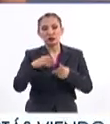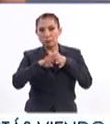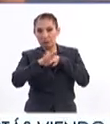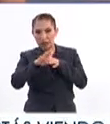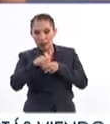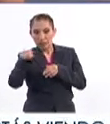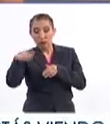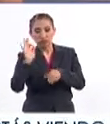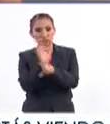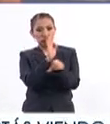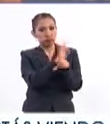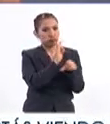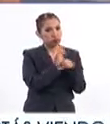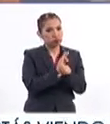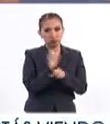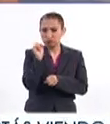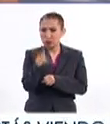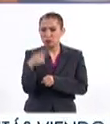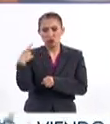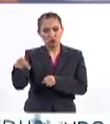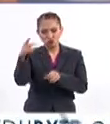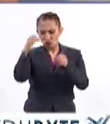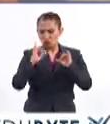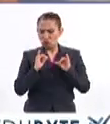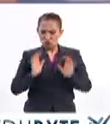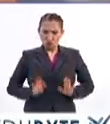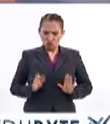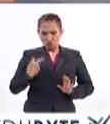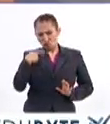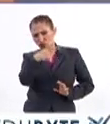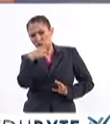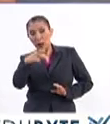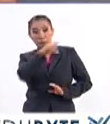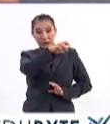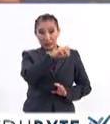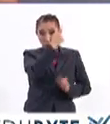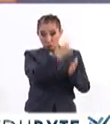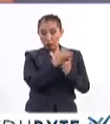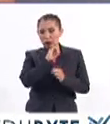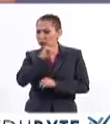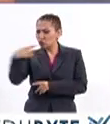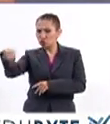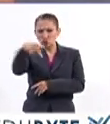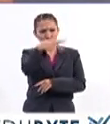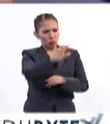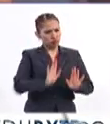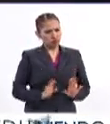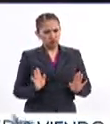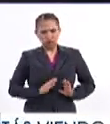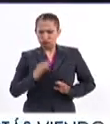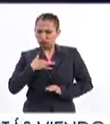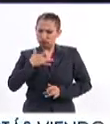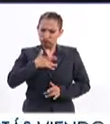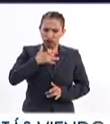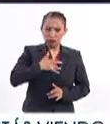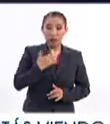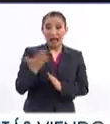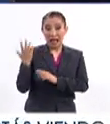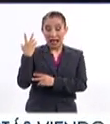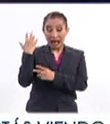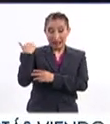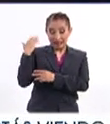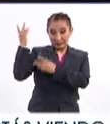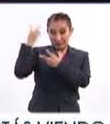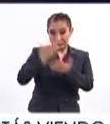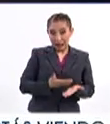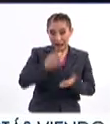migrantes, el fortalecimiento justamente a las identidades, no solo la identidad mixteca, sino a las identidades en general. Antes de la llegada de